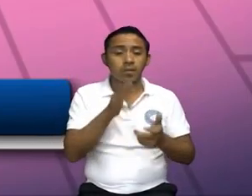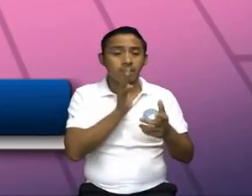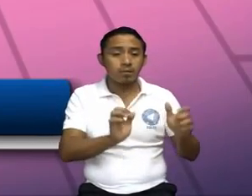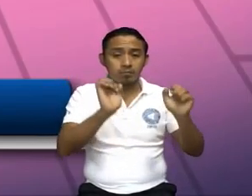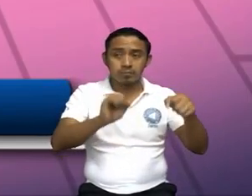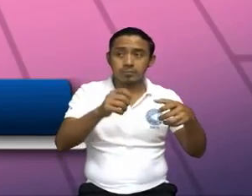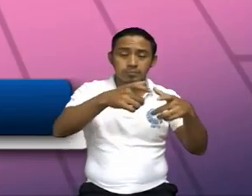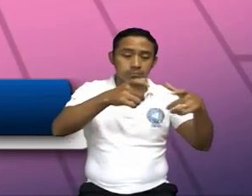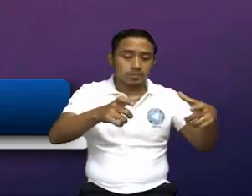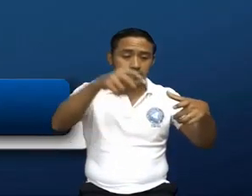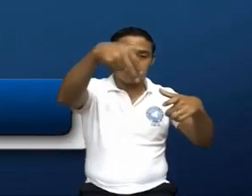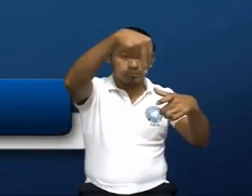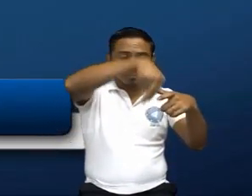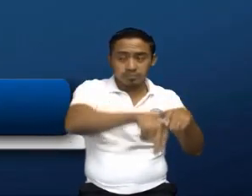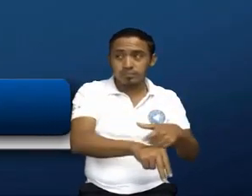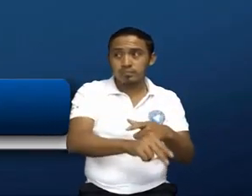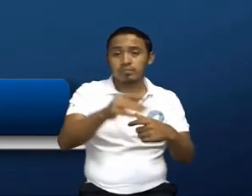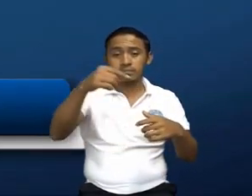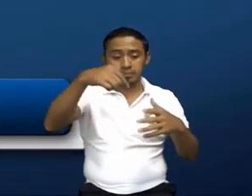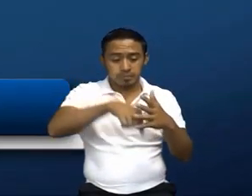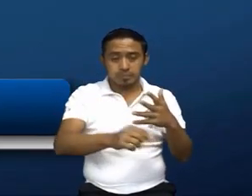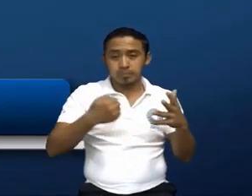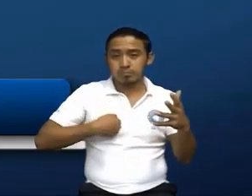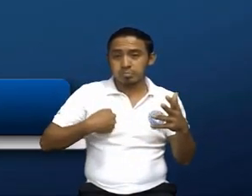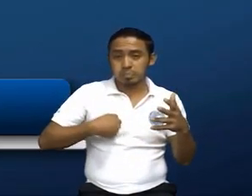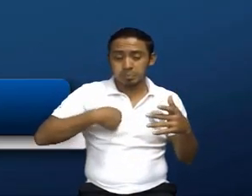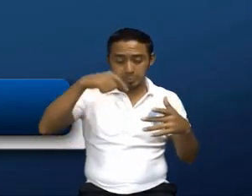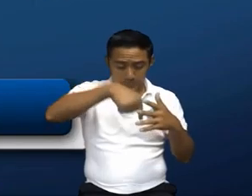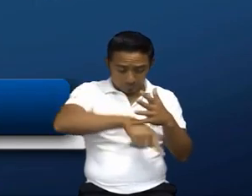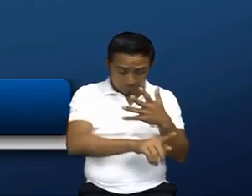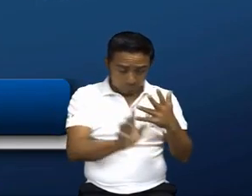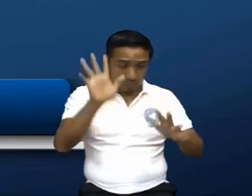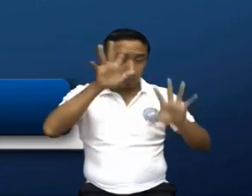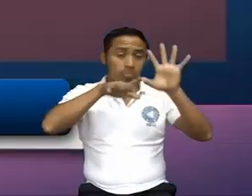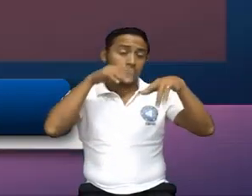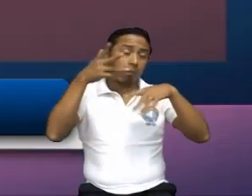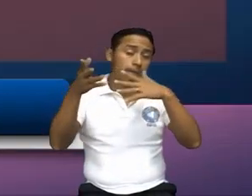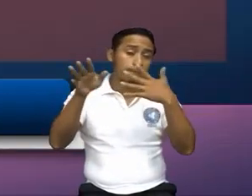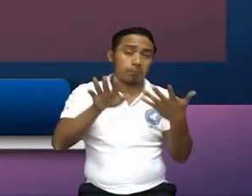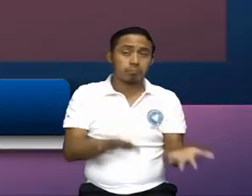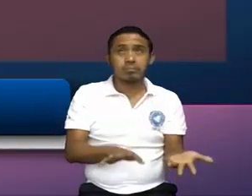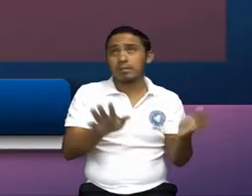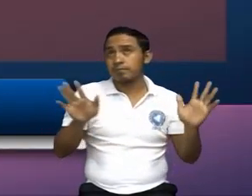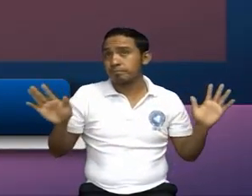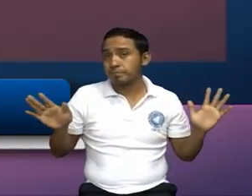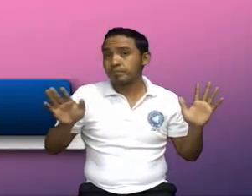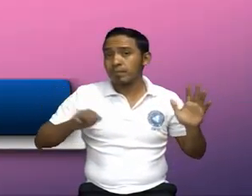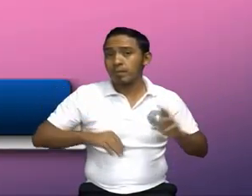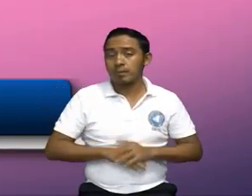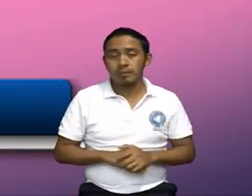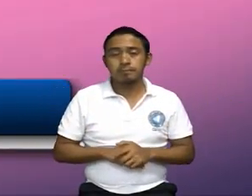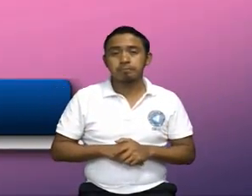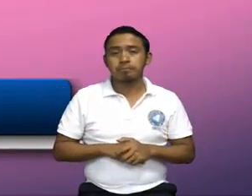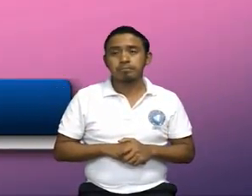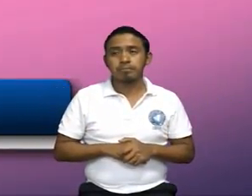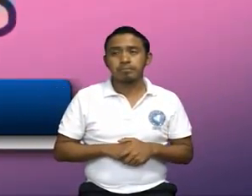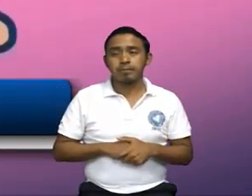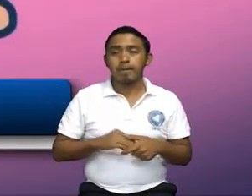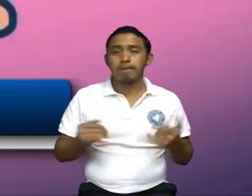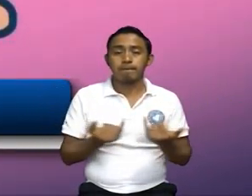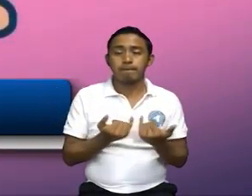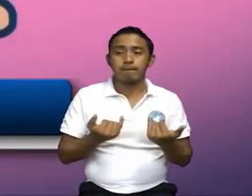cabeza, pueden ahogarse, ¿verdad? En la S, pueden asfixiar, ¿verdad? Y